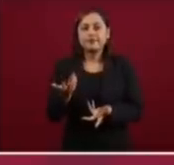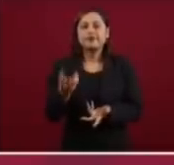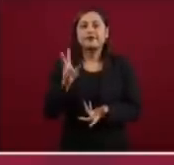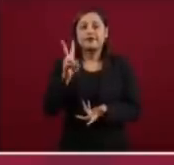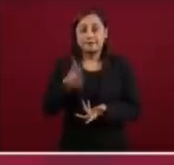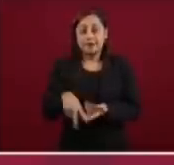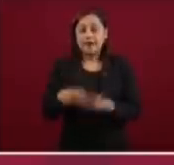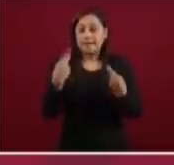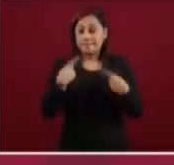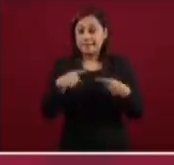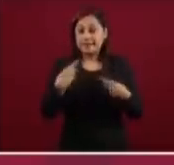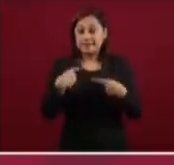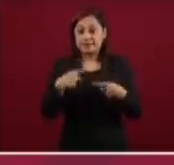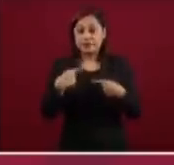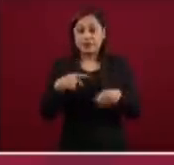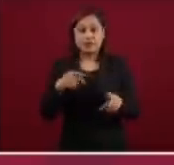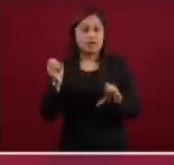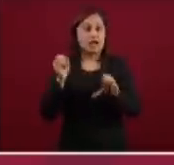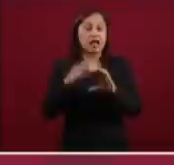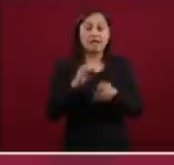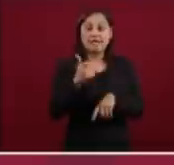los apostadores